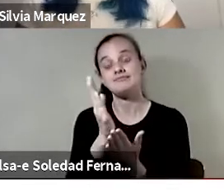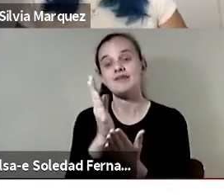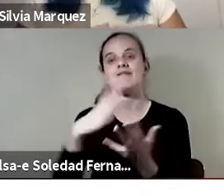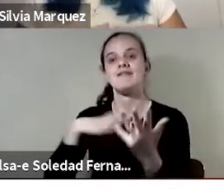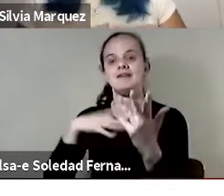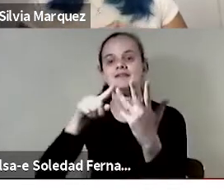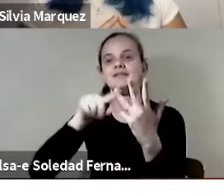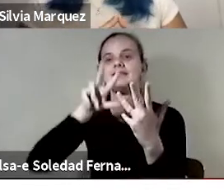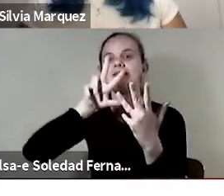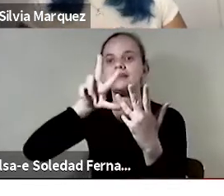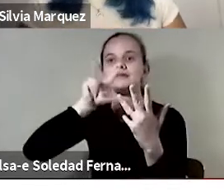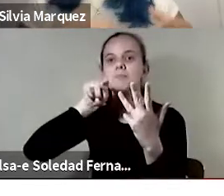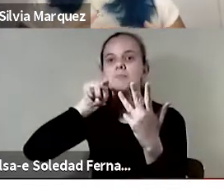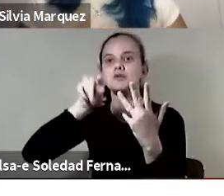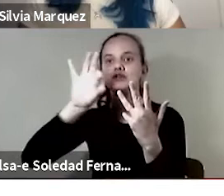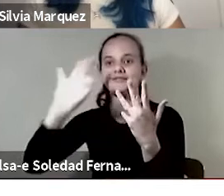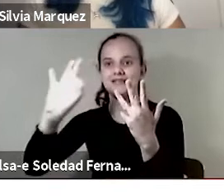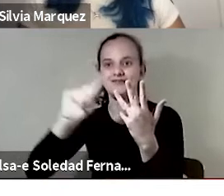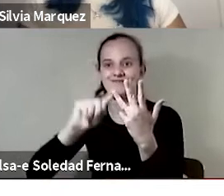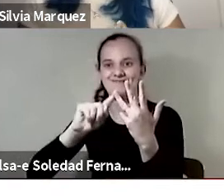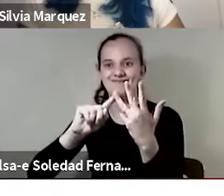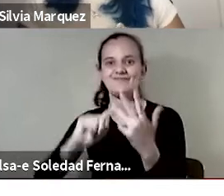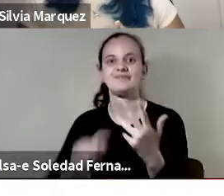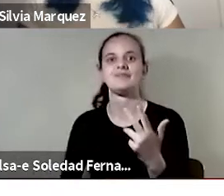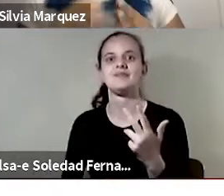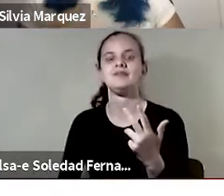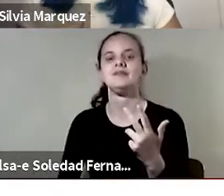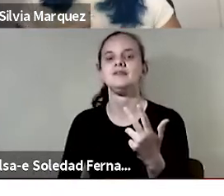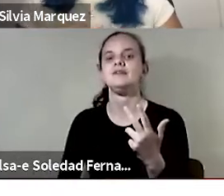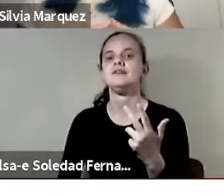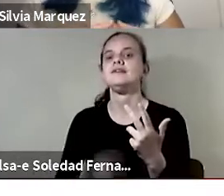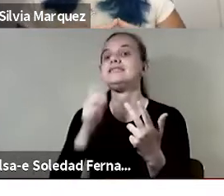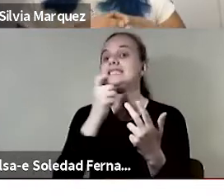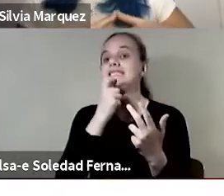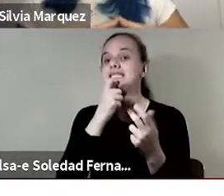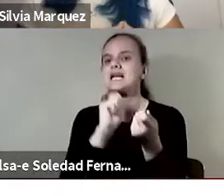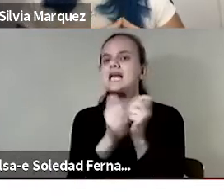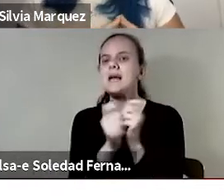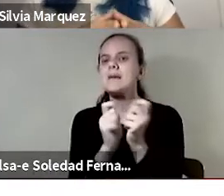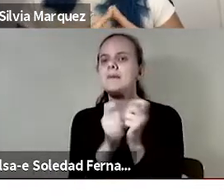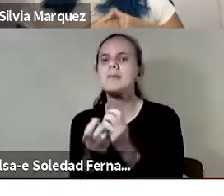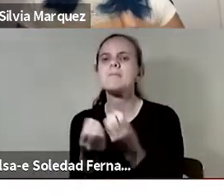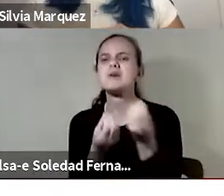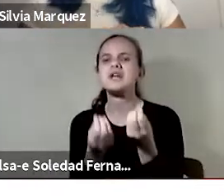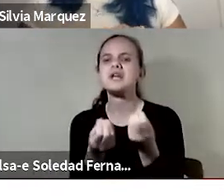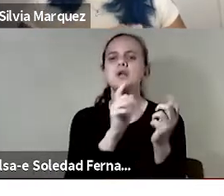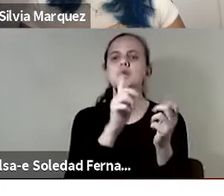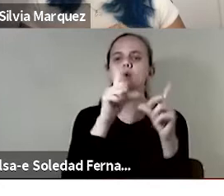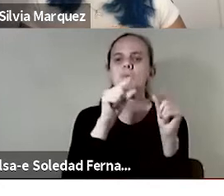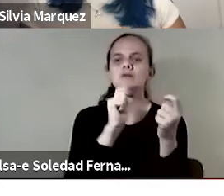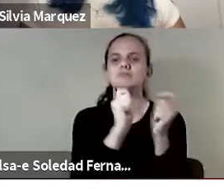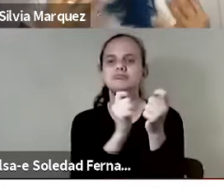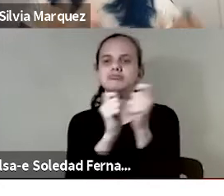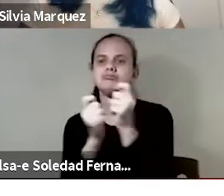Internet. Y están trabajando en la 3.0. ¿Qué pasa con los números? Los números cambian cuando